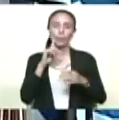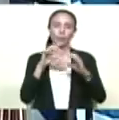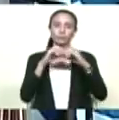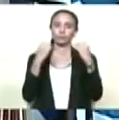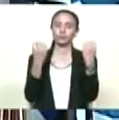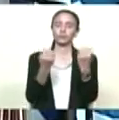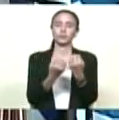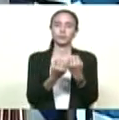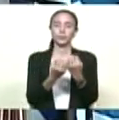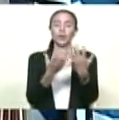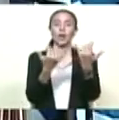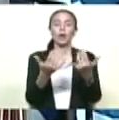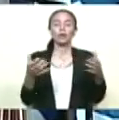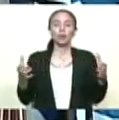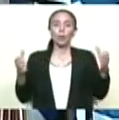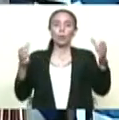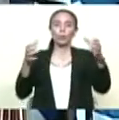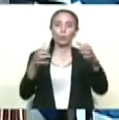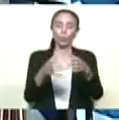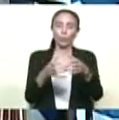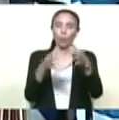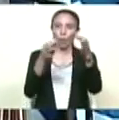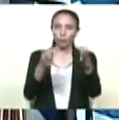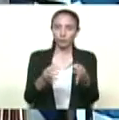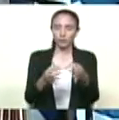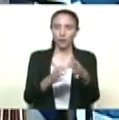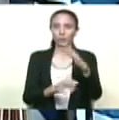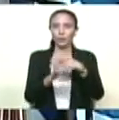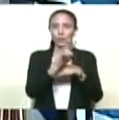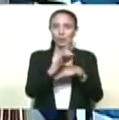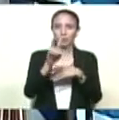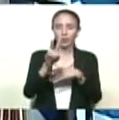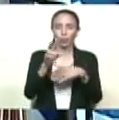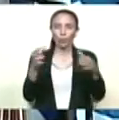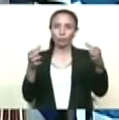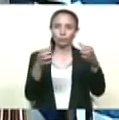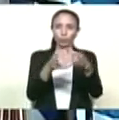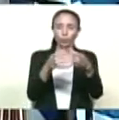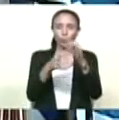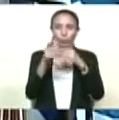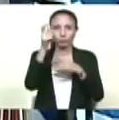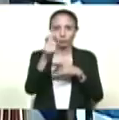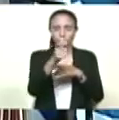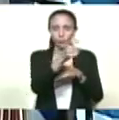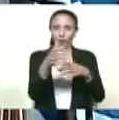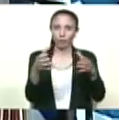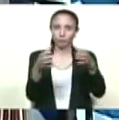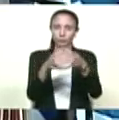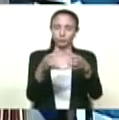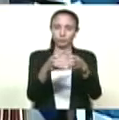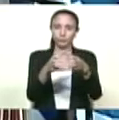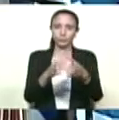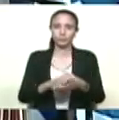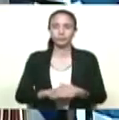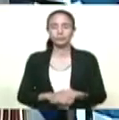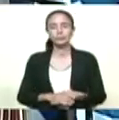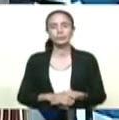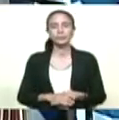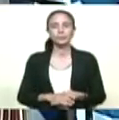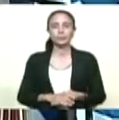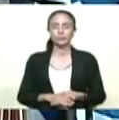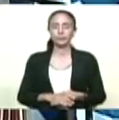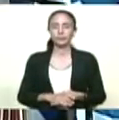para ello hemos comisionado a los fiscales 22 nacional con competencia plena y fiscal 23 nacional contra la